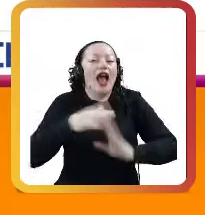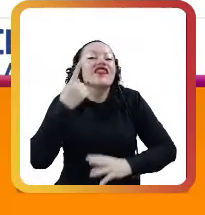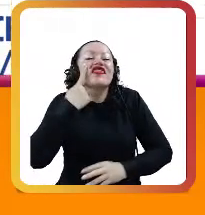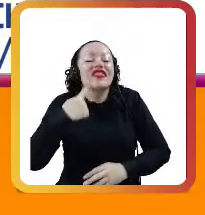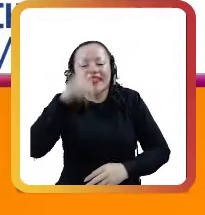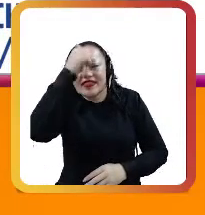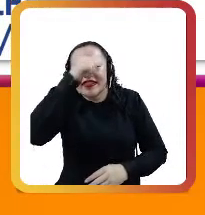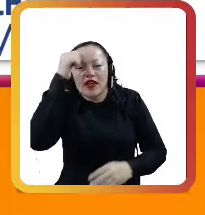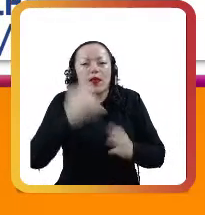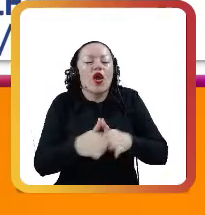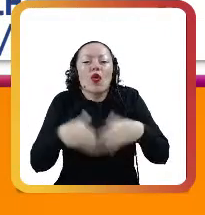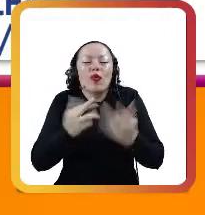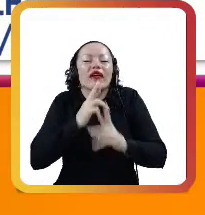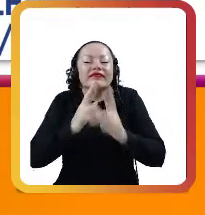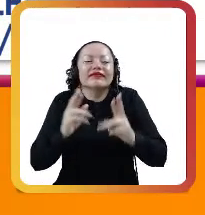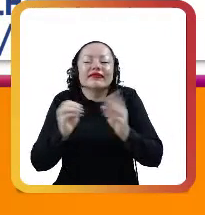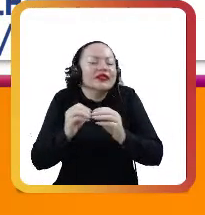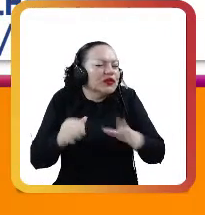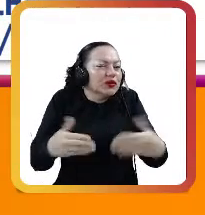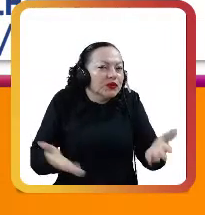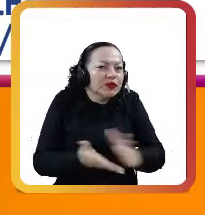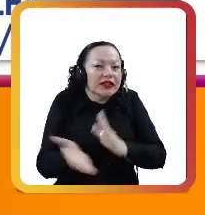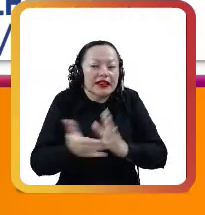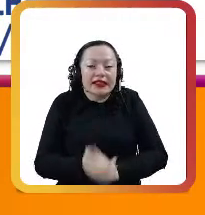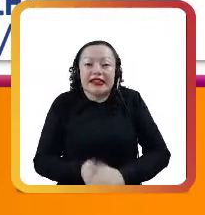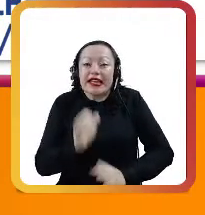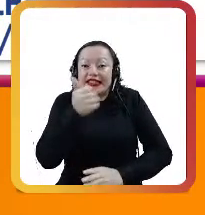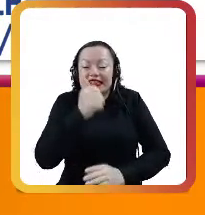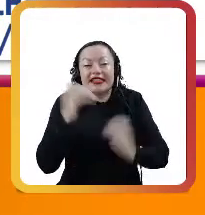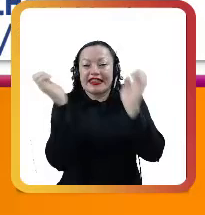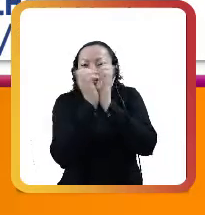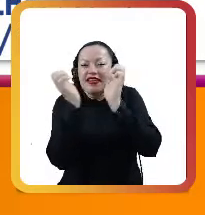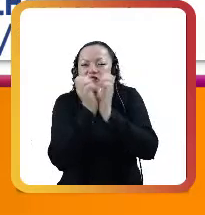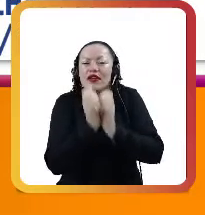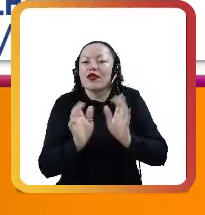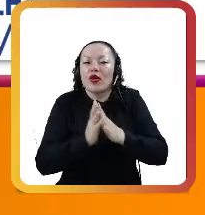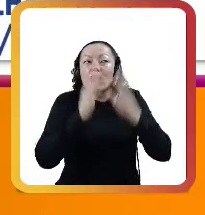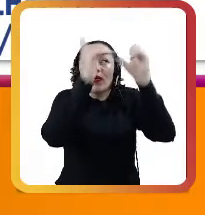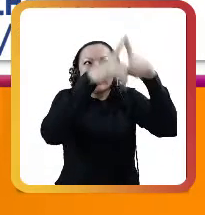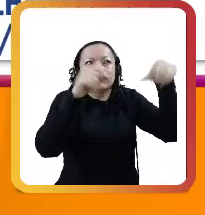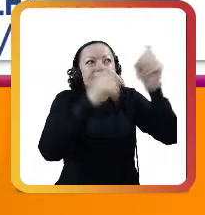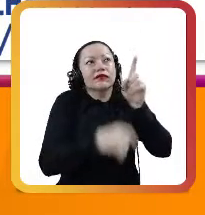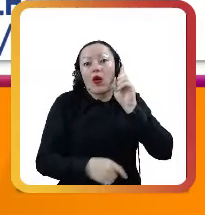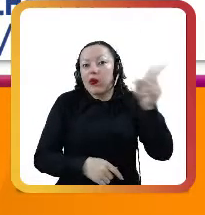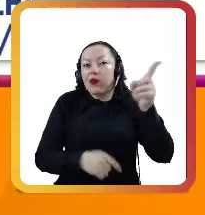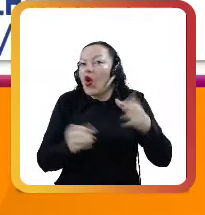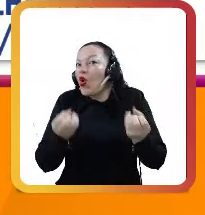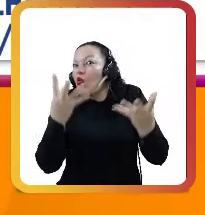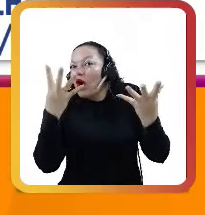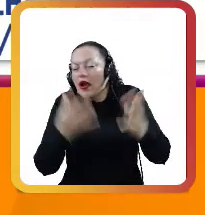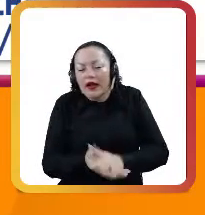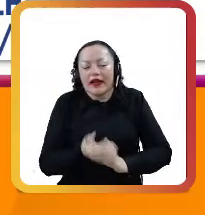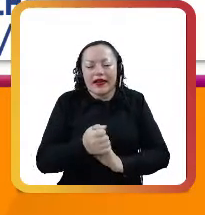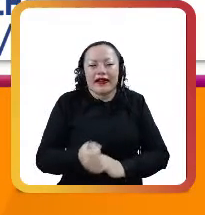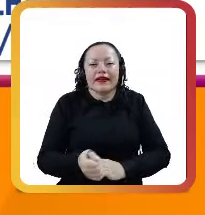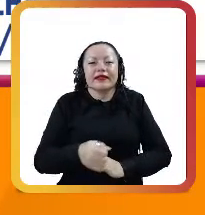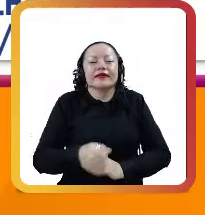domingo, los resultados del día domingo 10 de mayo, con el Astro Luna, y el resultado fue